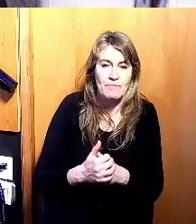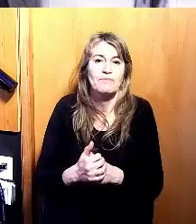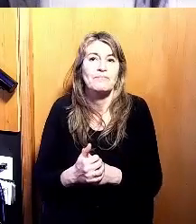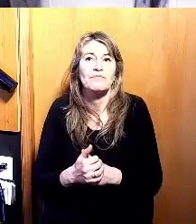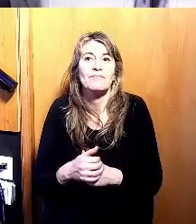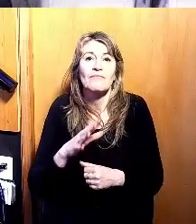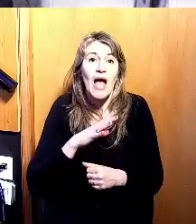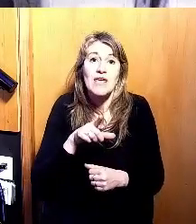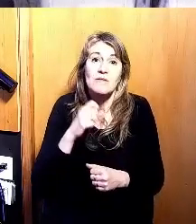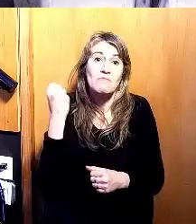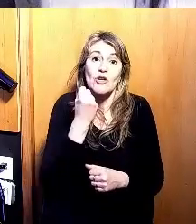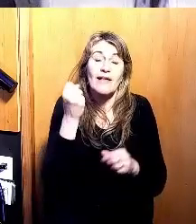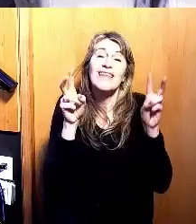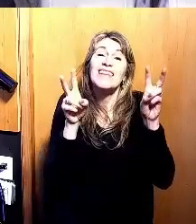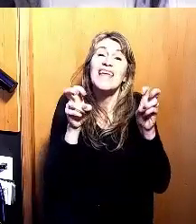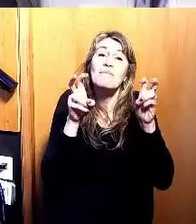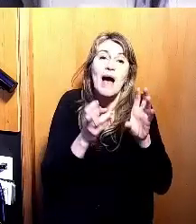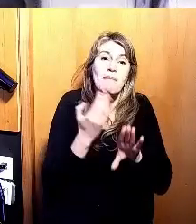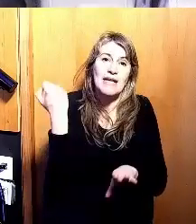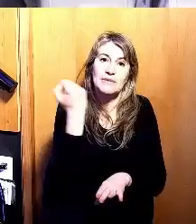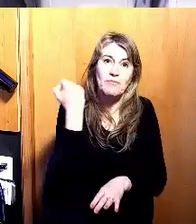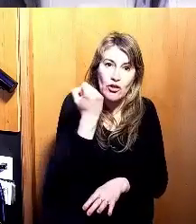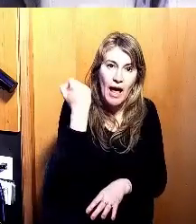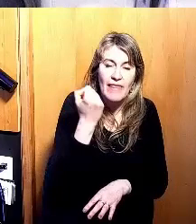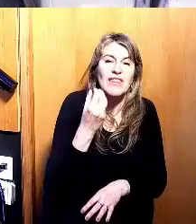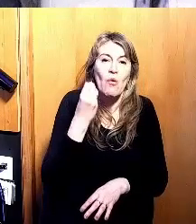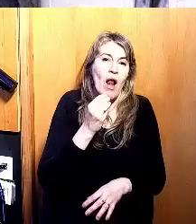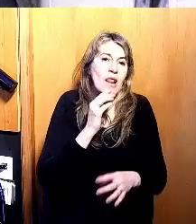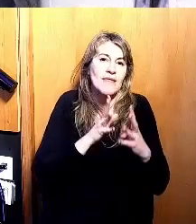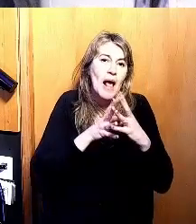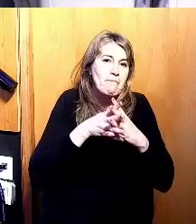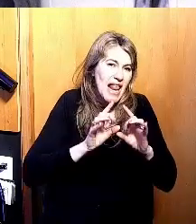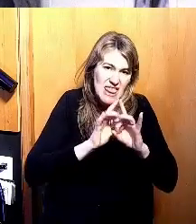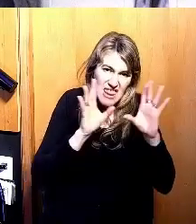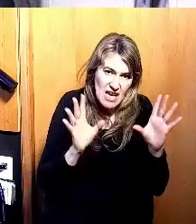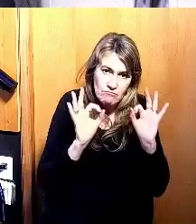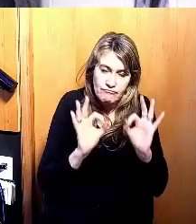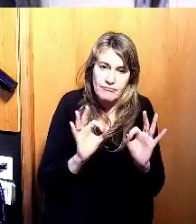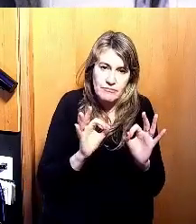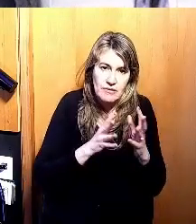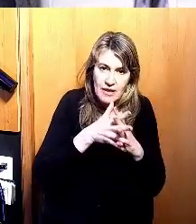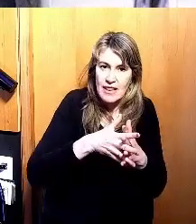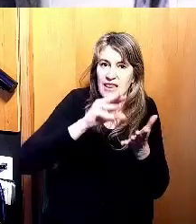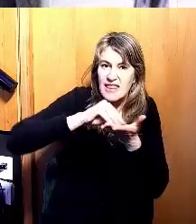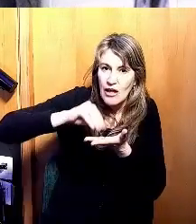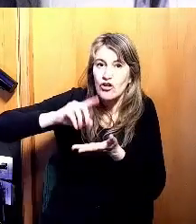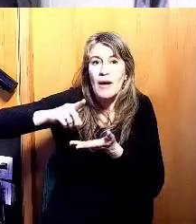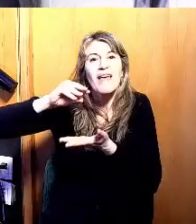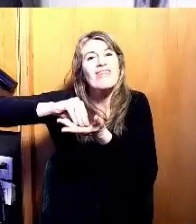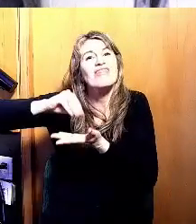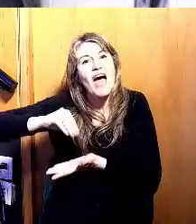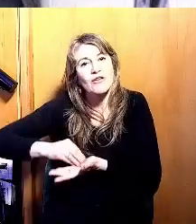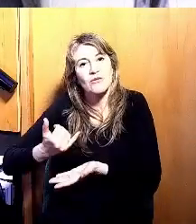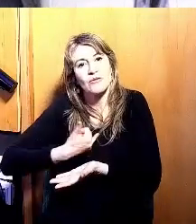Entre los ejes centrales, ni hablar, es muy importante el tema de la transparencia y también el tema del uso de los datos. Internamente,